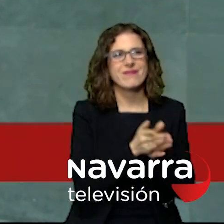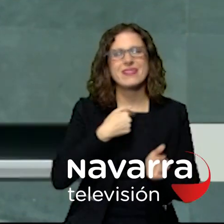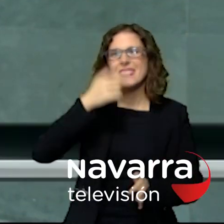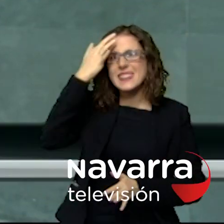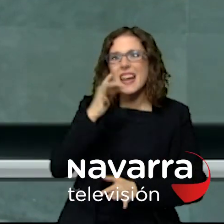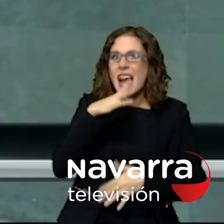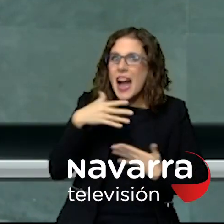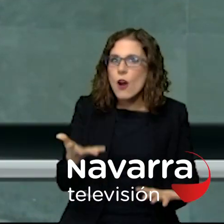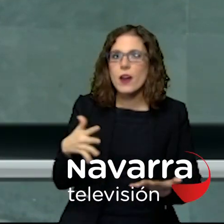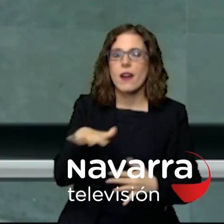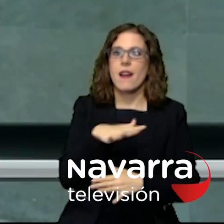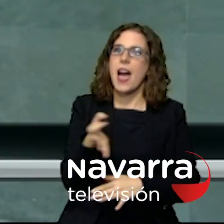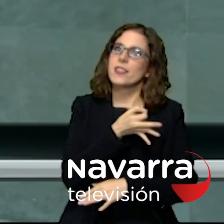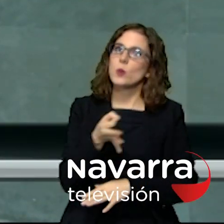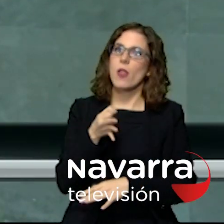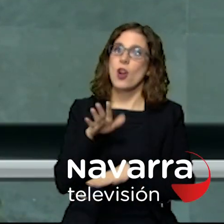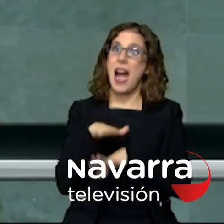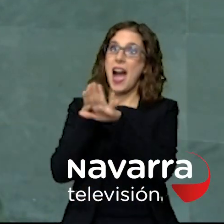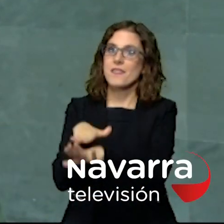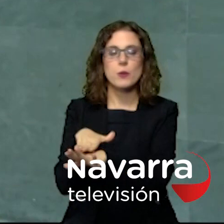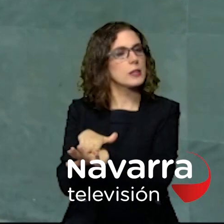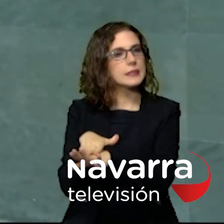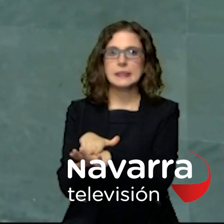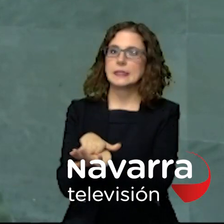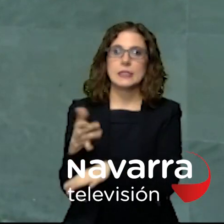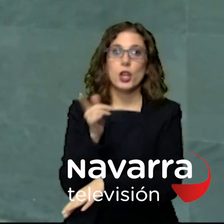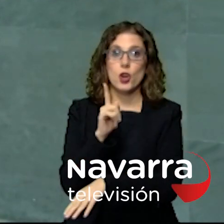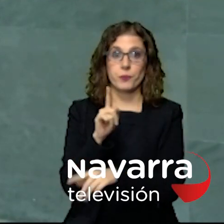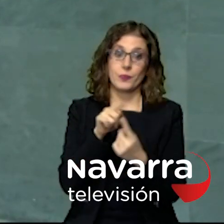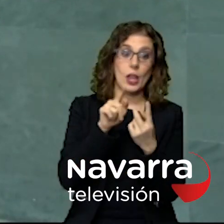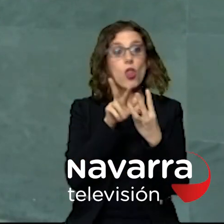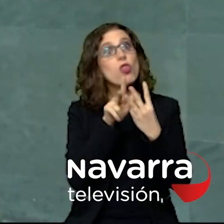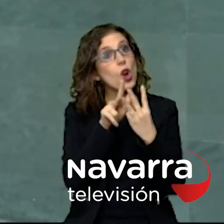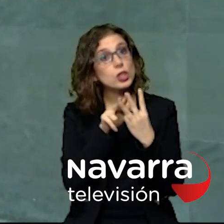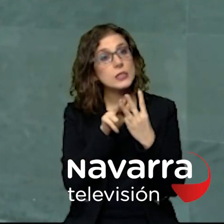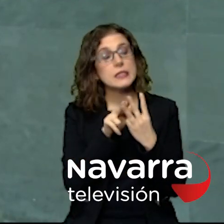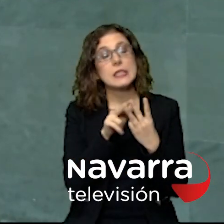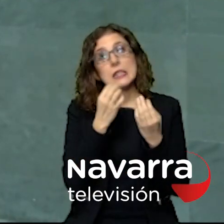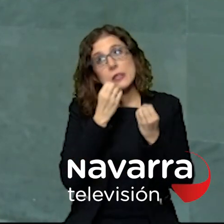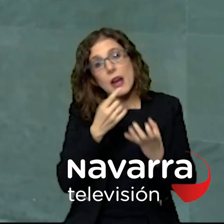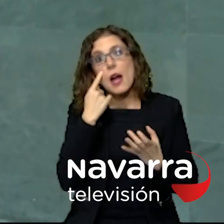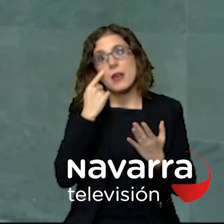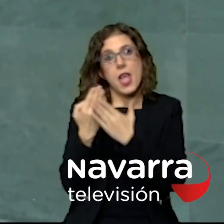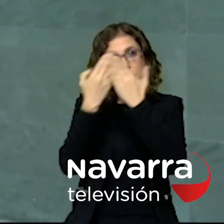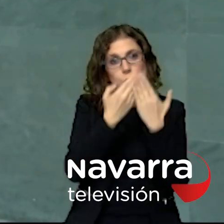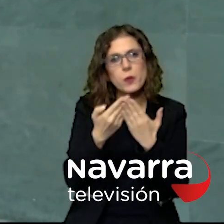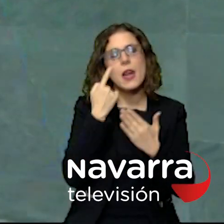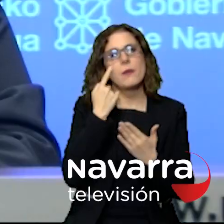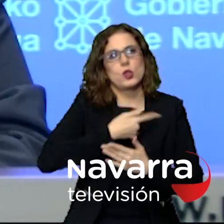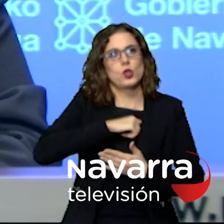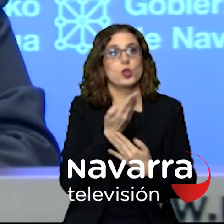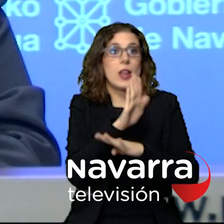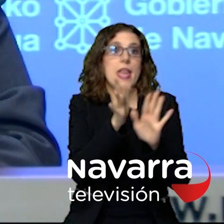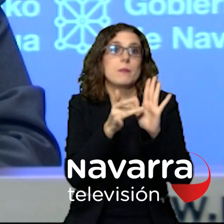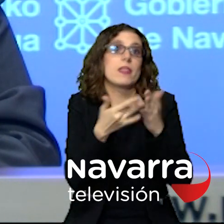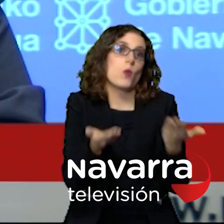para votarlo a favor. Y las otras dos, como digo, tenemos que estudiarlas, ver qué tipo de enmiendas vamos a realizar. En